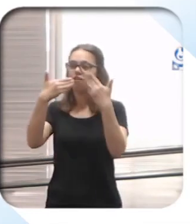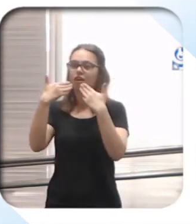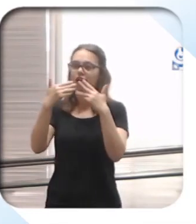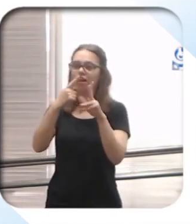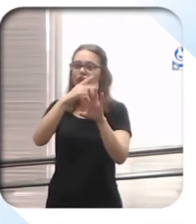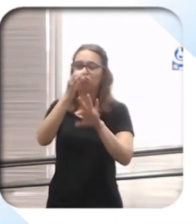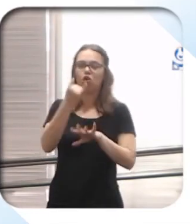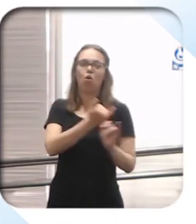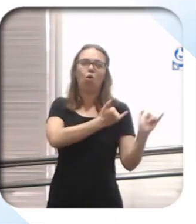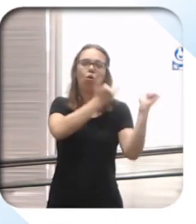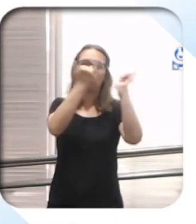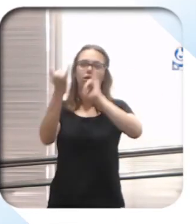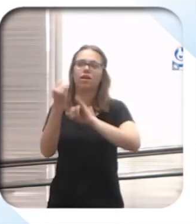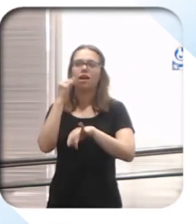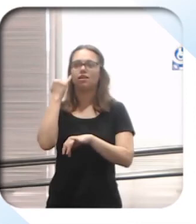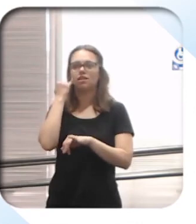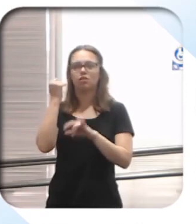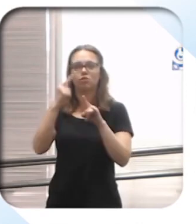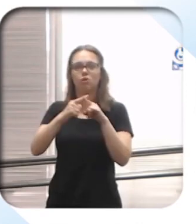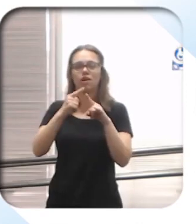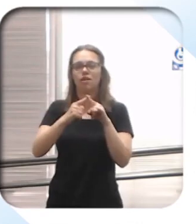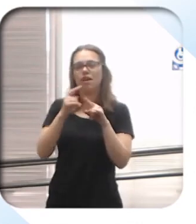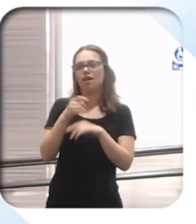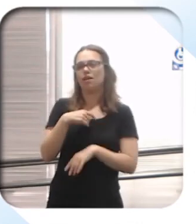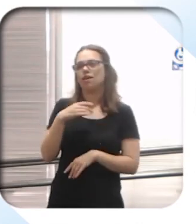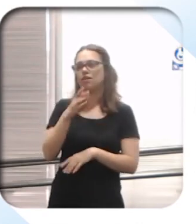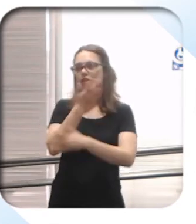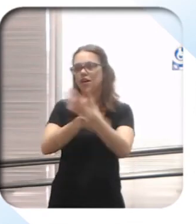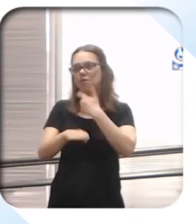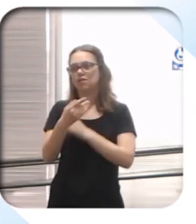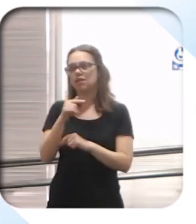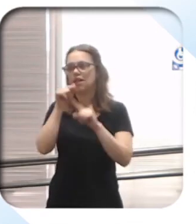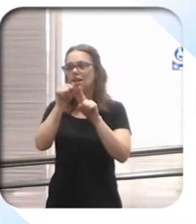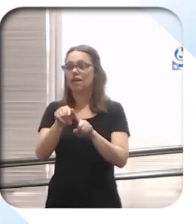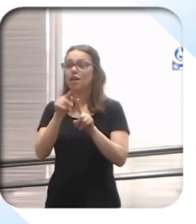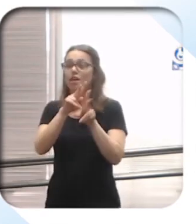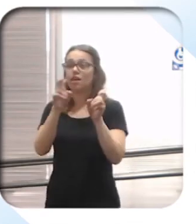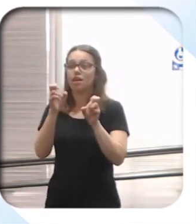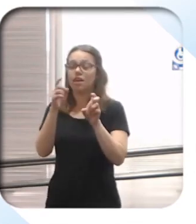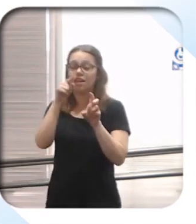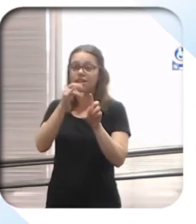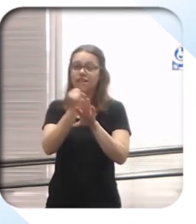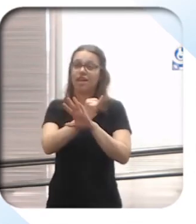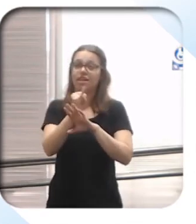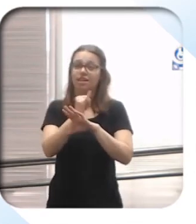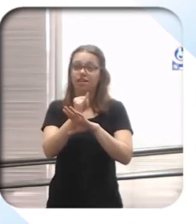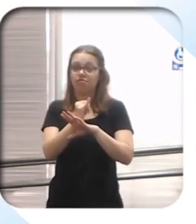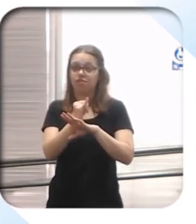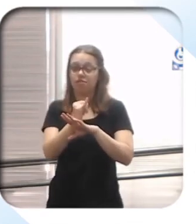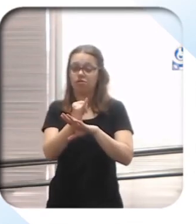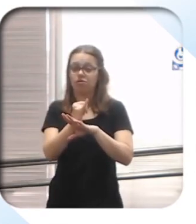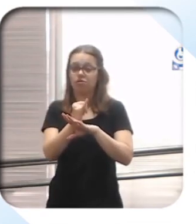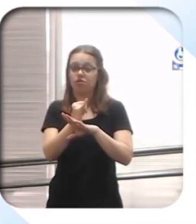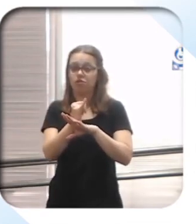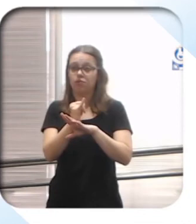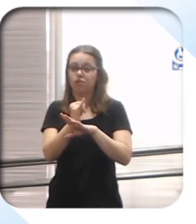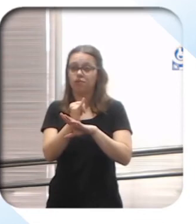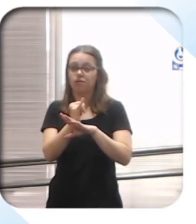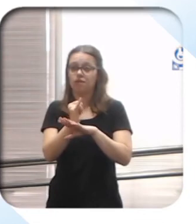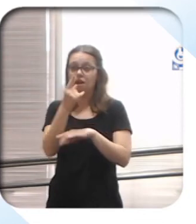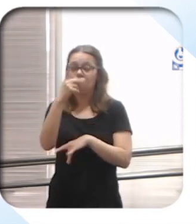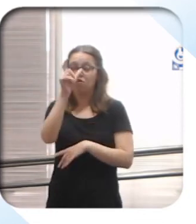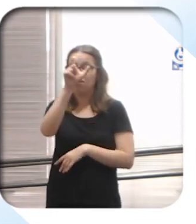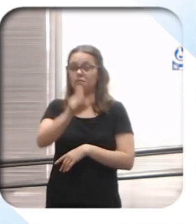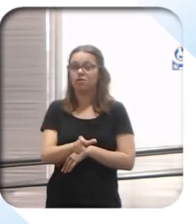el día una jornada de sexualidad y discapacidad. Y el gran problema de esa clínica era que había